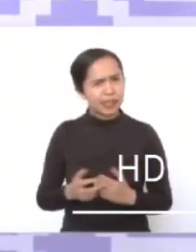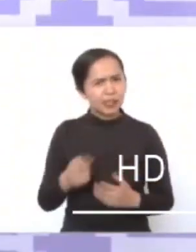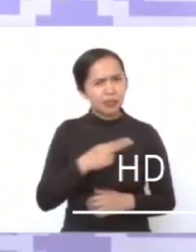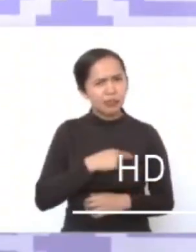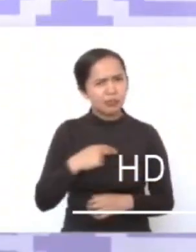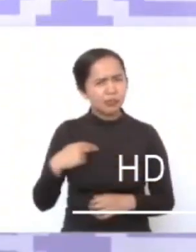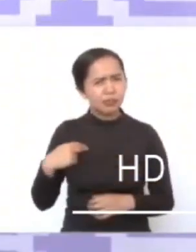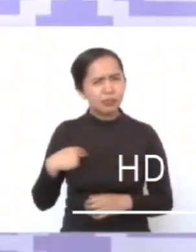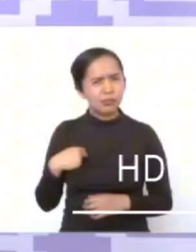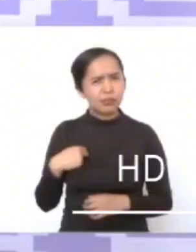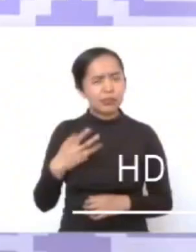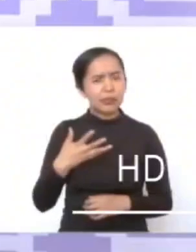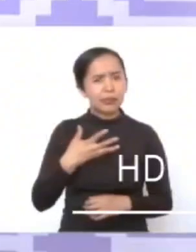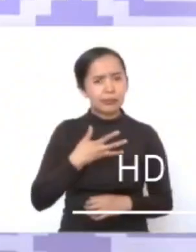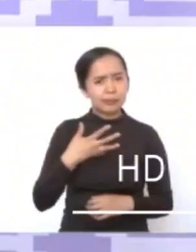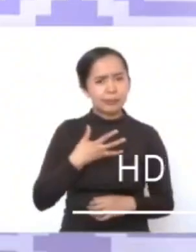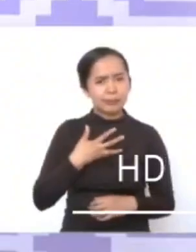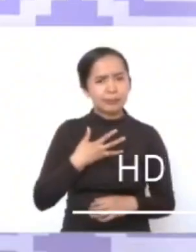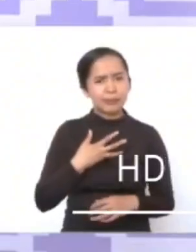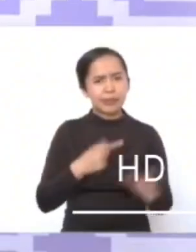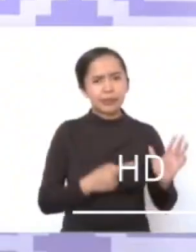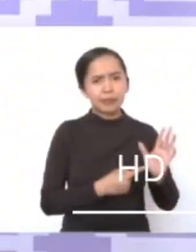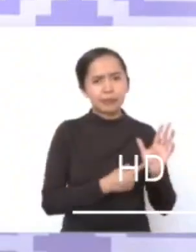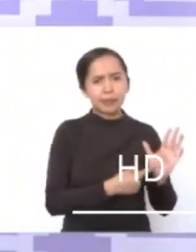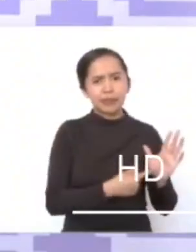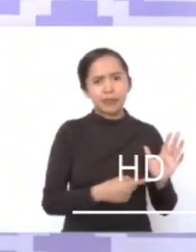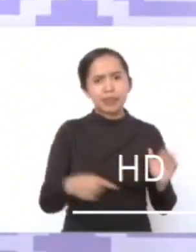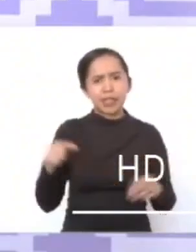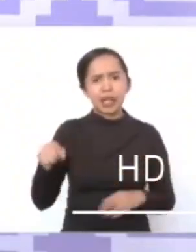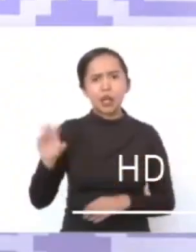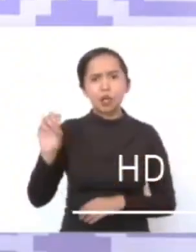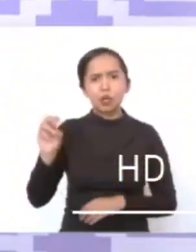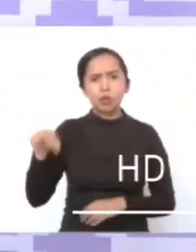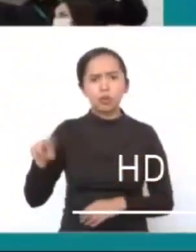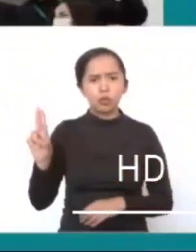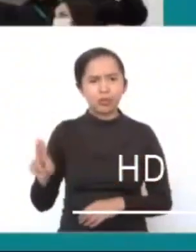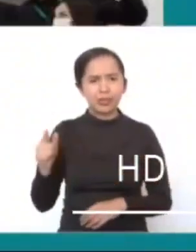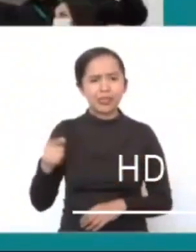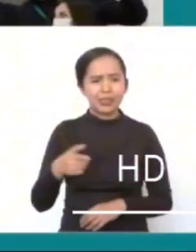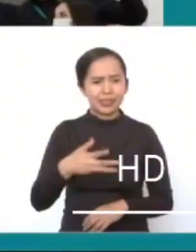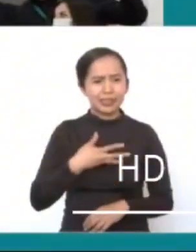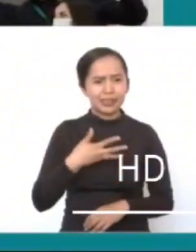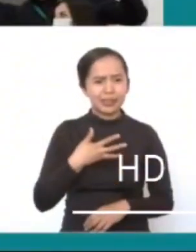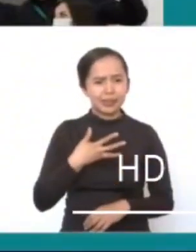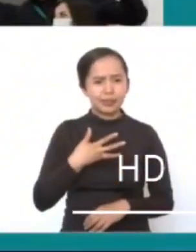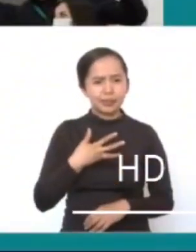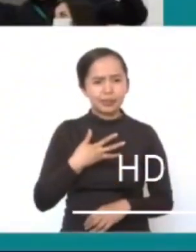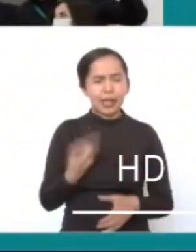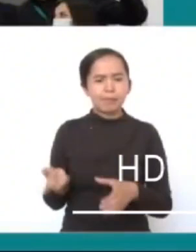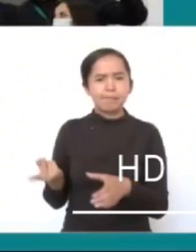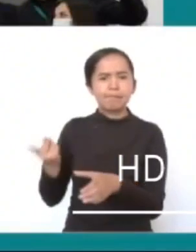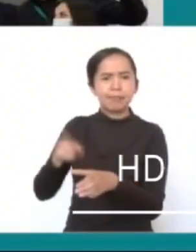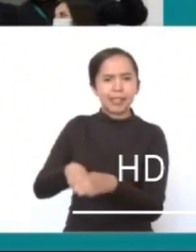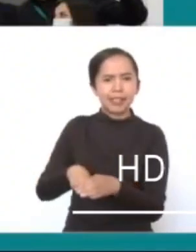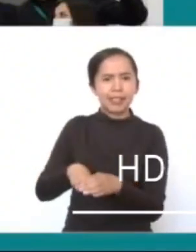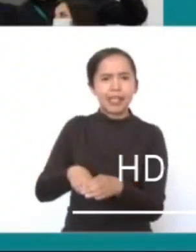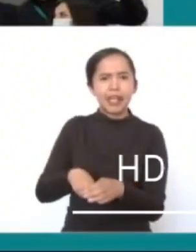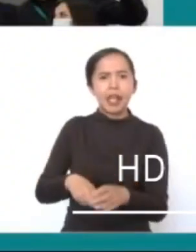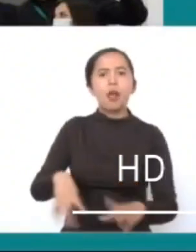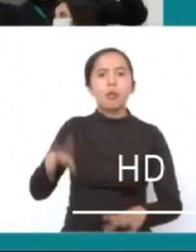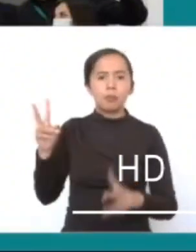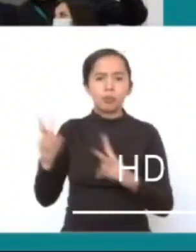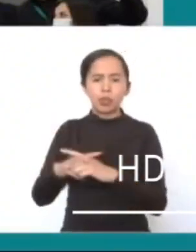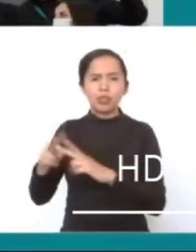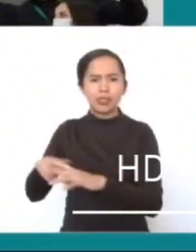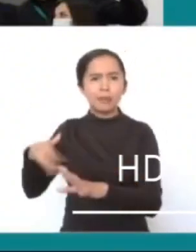la difusión de la campaña de la Organización de las Naciones Unidas denominada Únete para poner fin a la violencia contra las